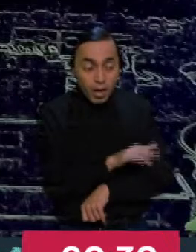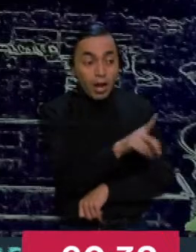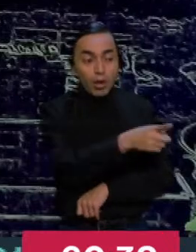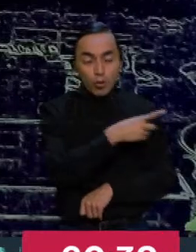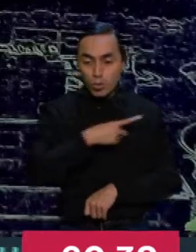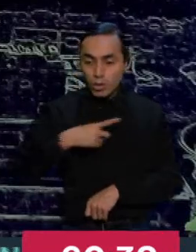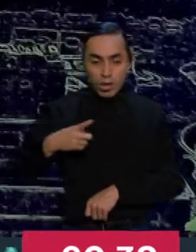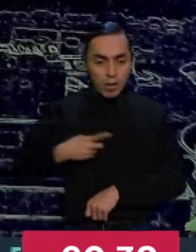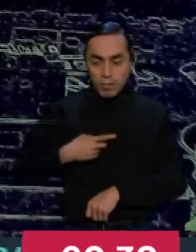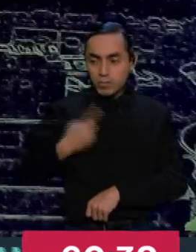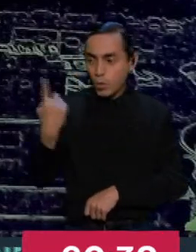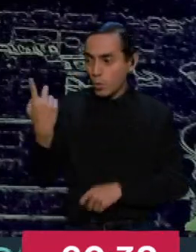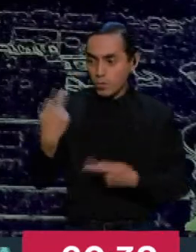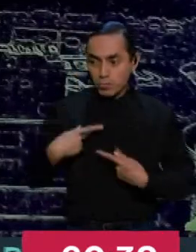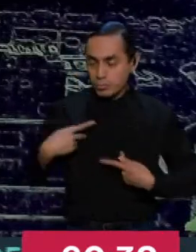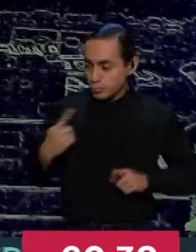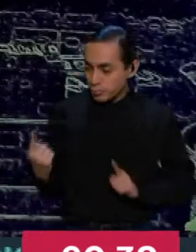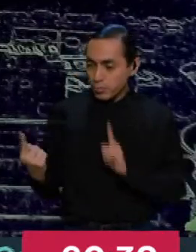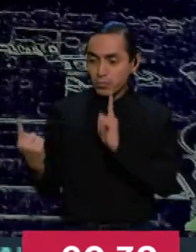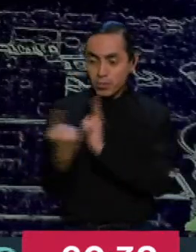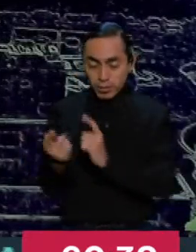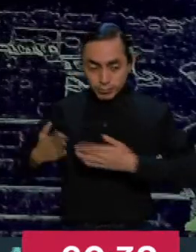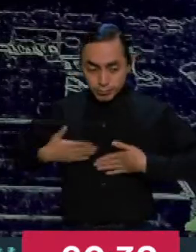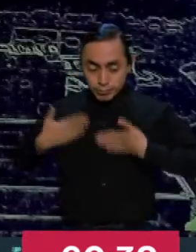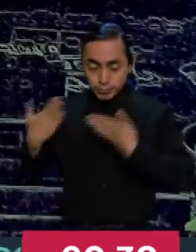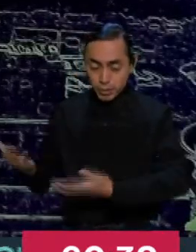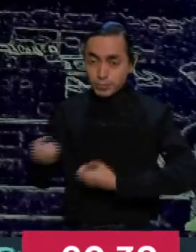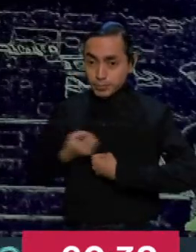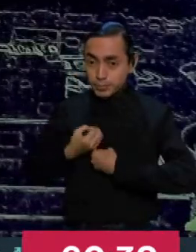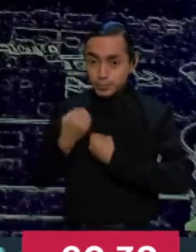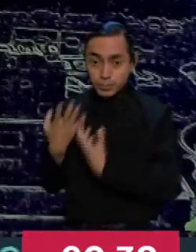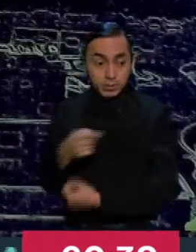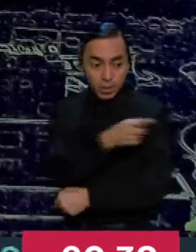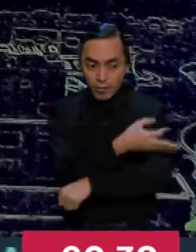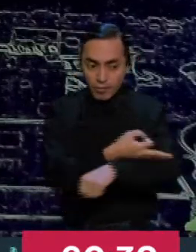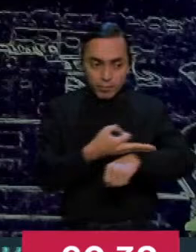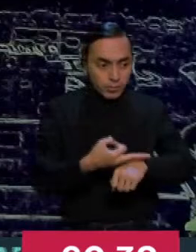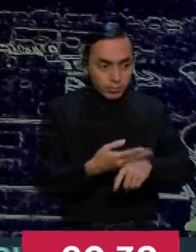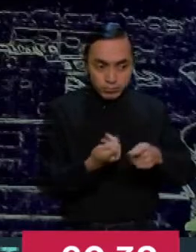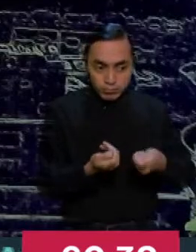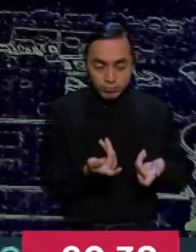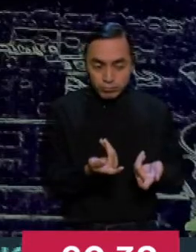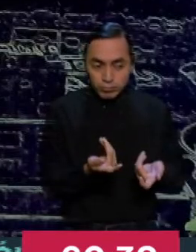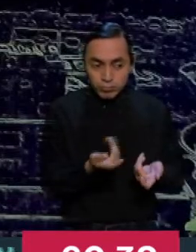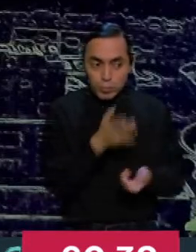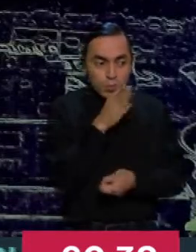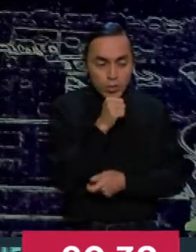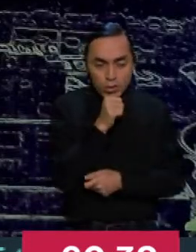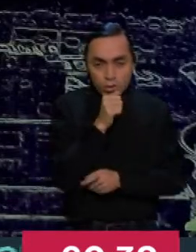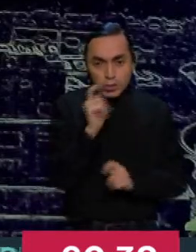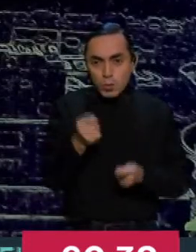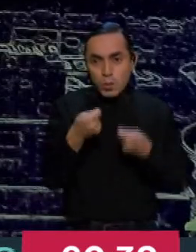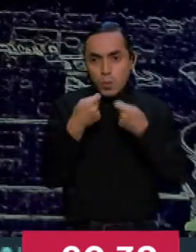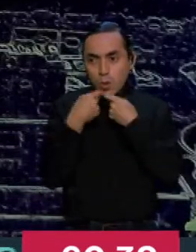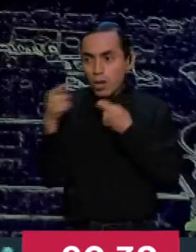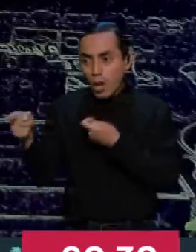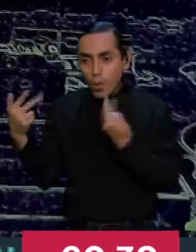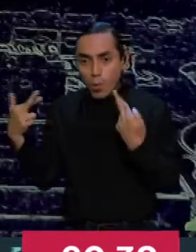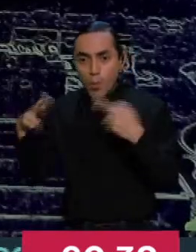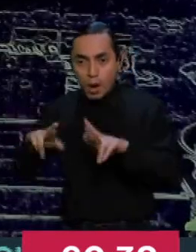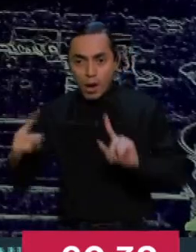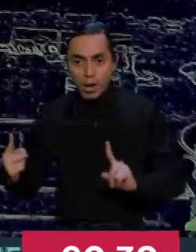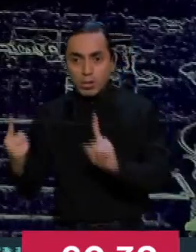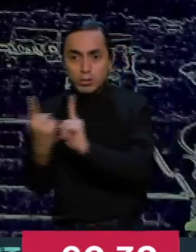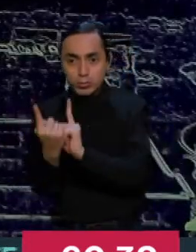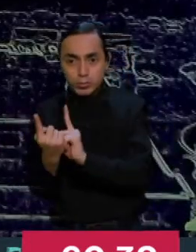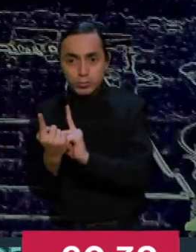a alguien. Y si ese alguien de confianza no puede ser de la familia, pues tiene que acudir en ocasiones pues a un docente o alguien